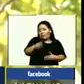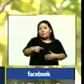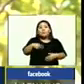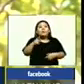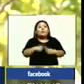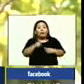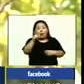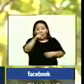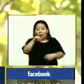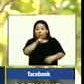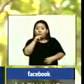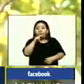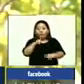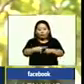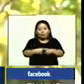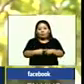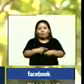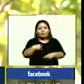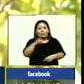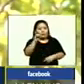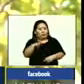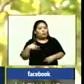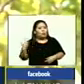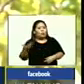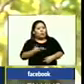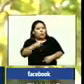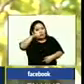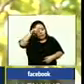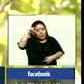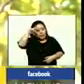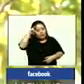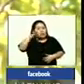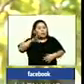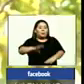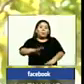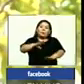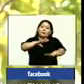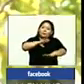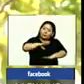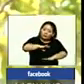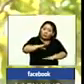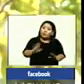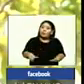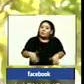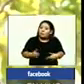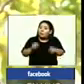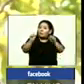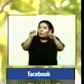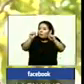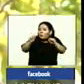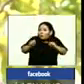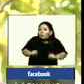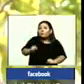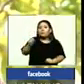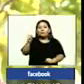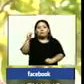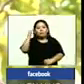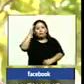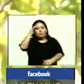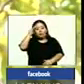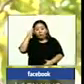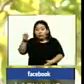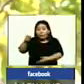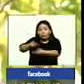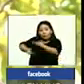Austria, para nosotros son un reto, pero al mismo tiempo una gran satisfacción porque nos permite el acercamiento del